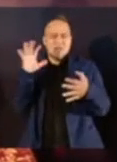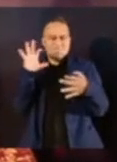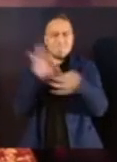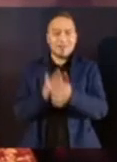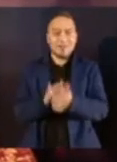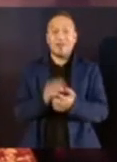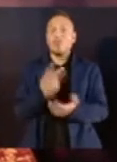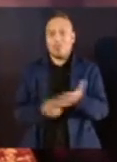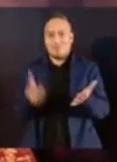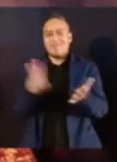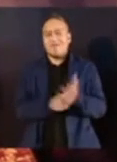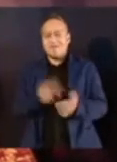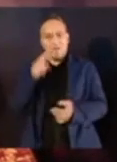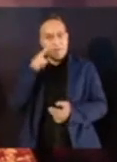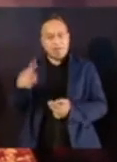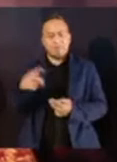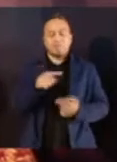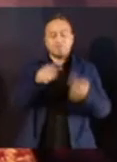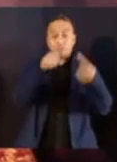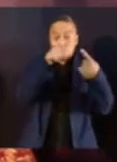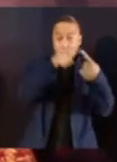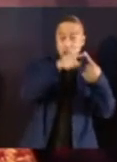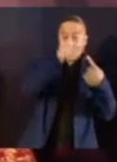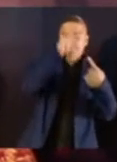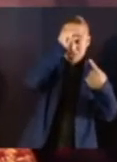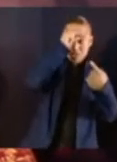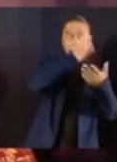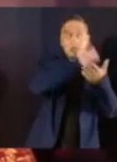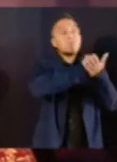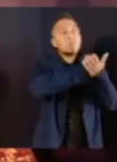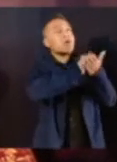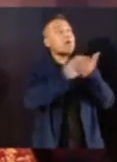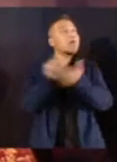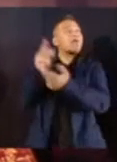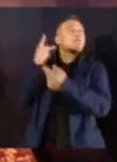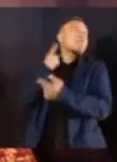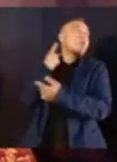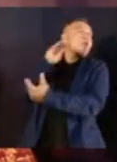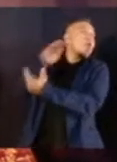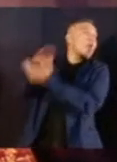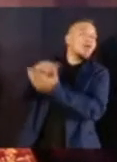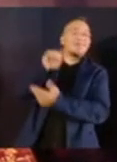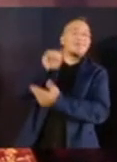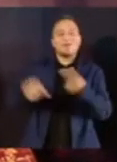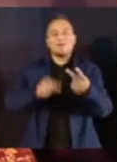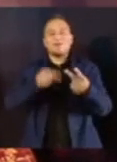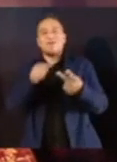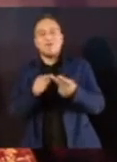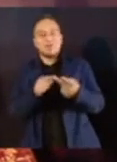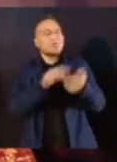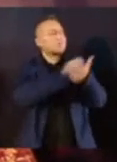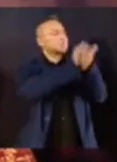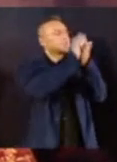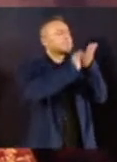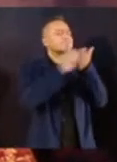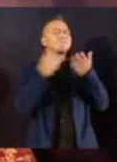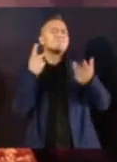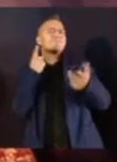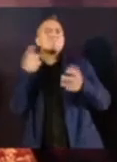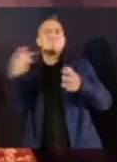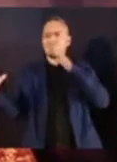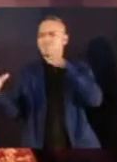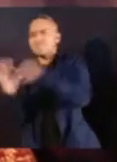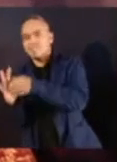dos enfoques, el intelectual puro y el intelectual con vocación